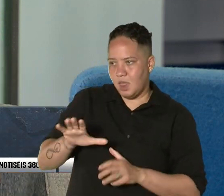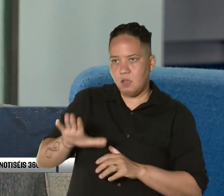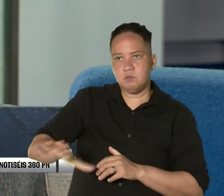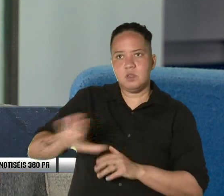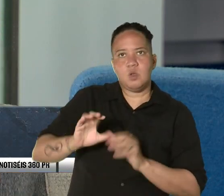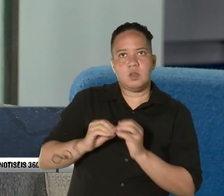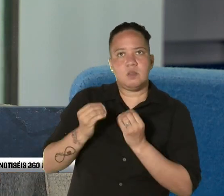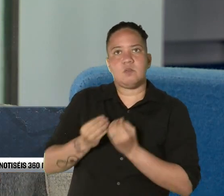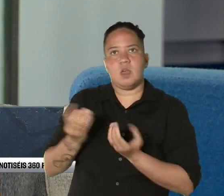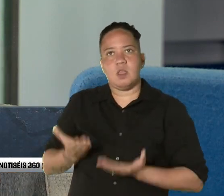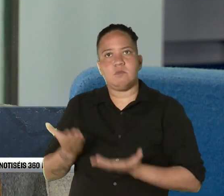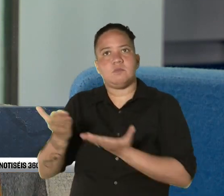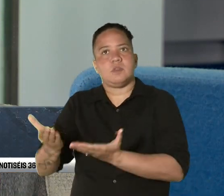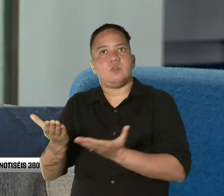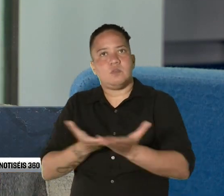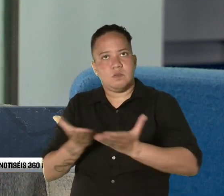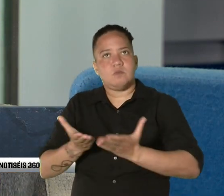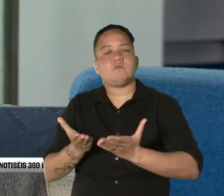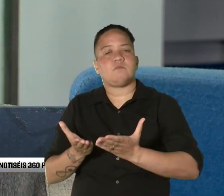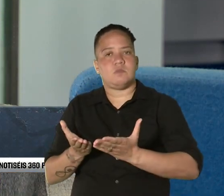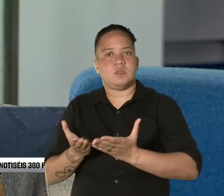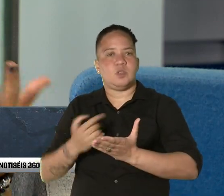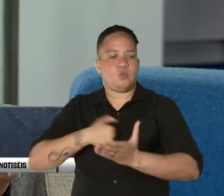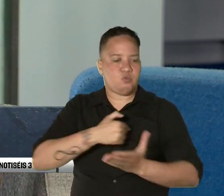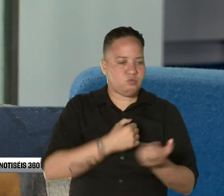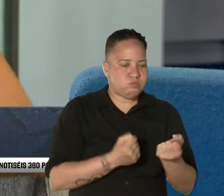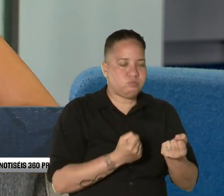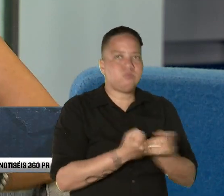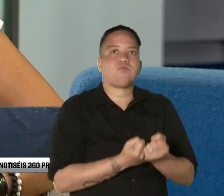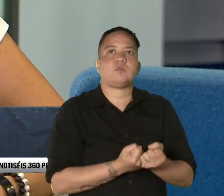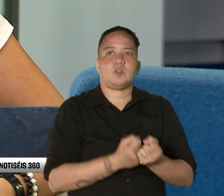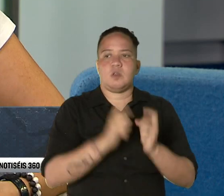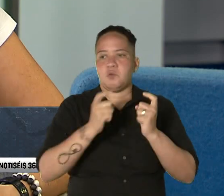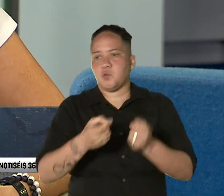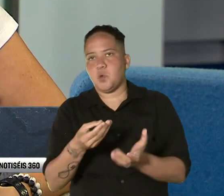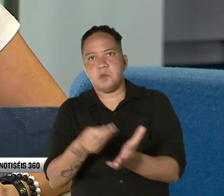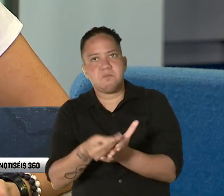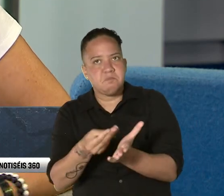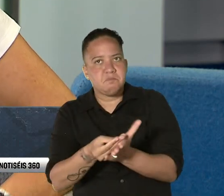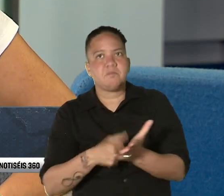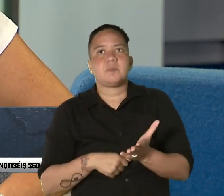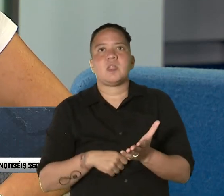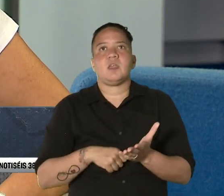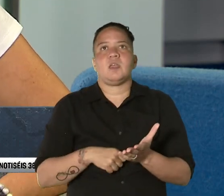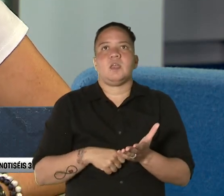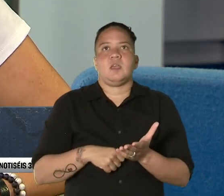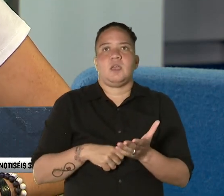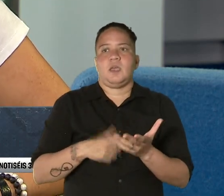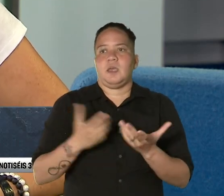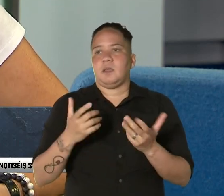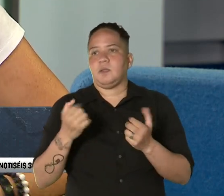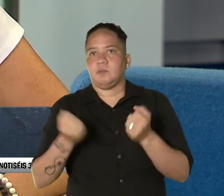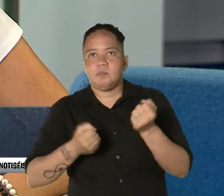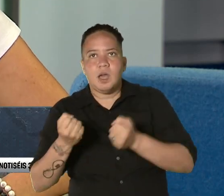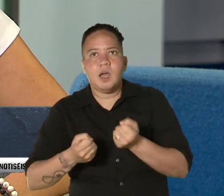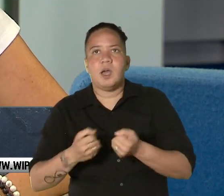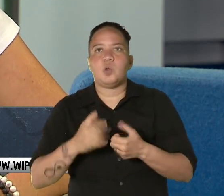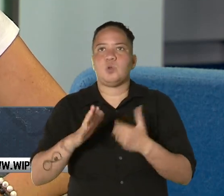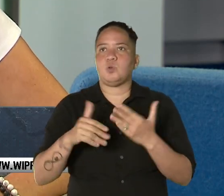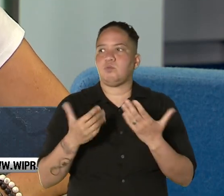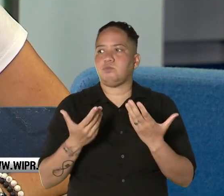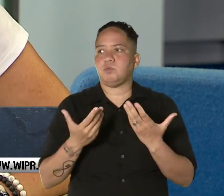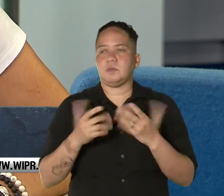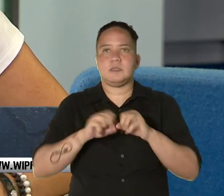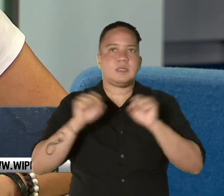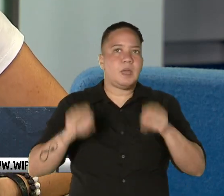que son las que están proveyendo el servicio y nosotros los apoyamos con donaciones en efectivo unidades móviles vehículos todoterreno